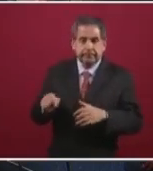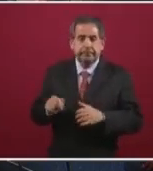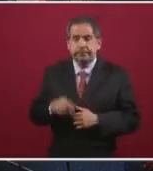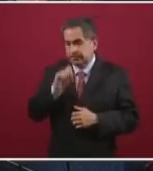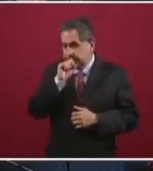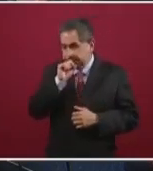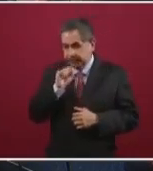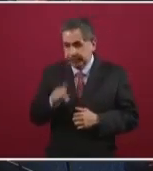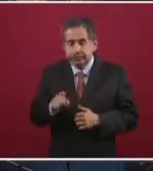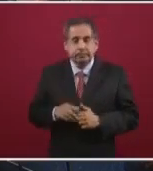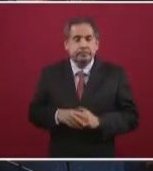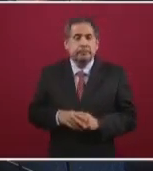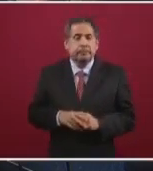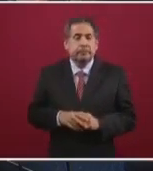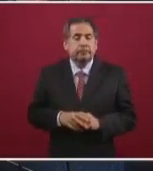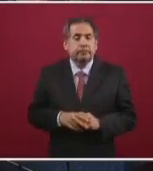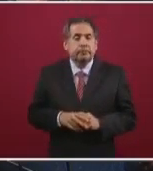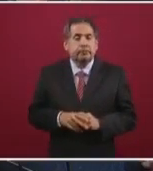y